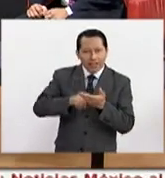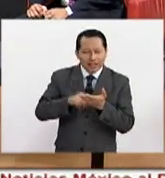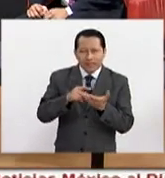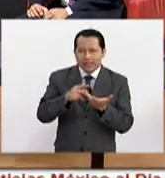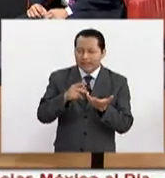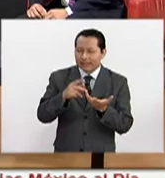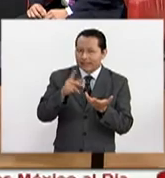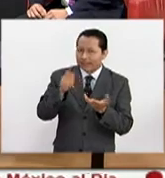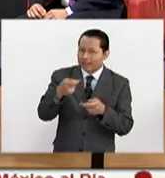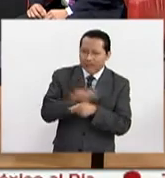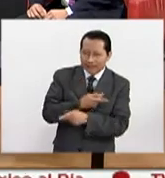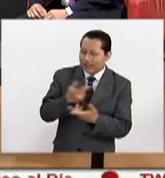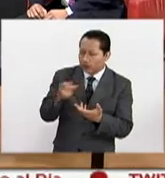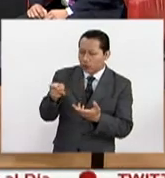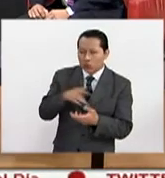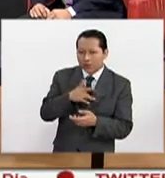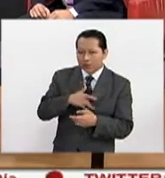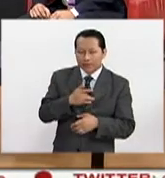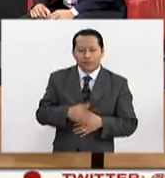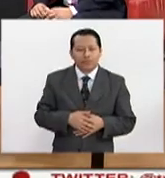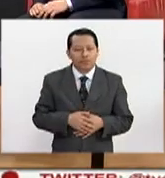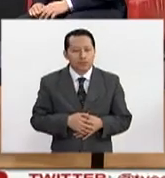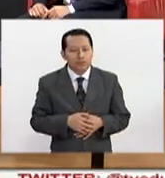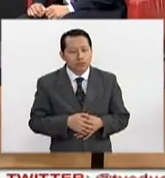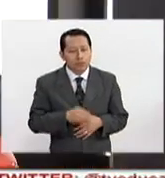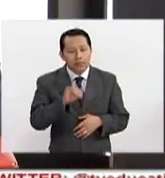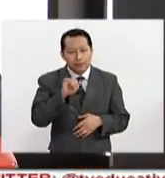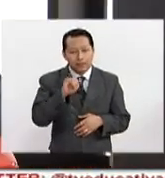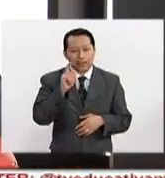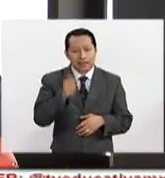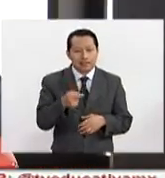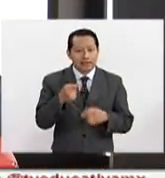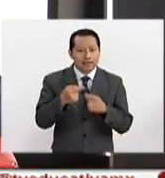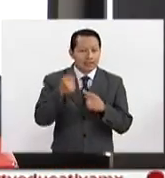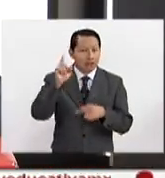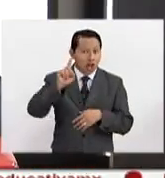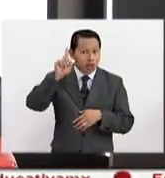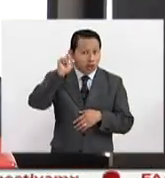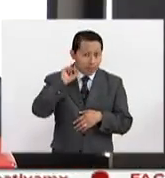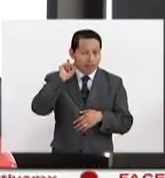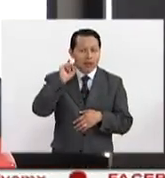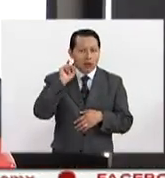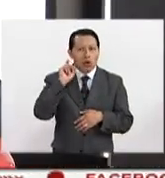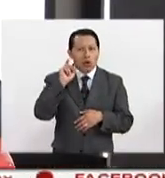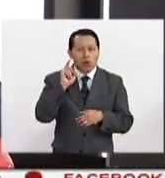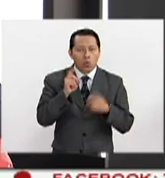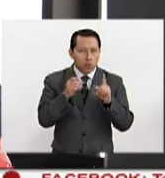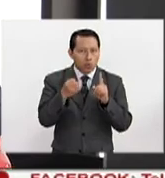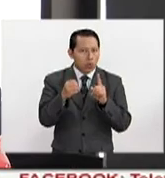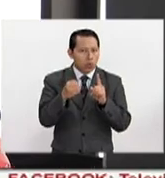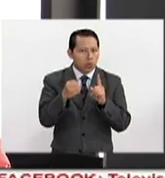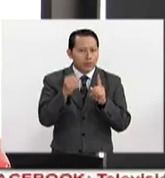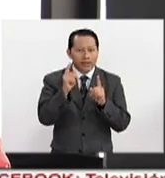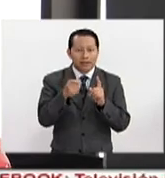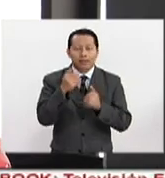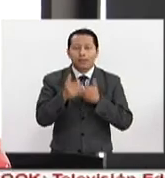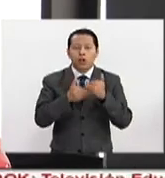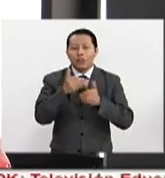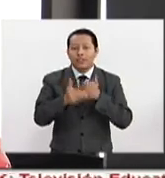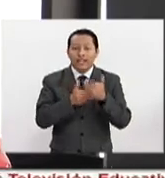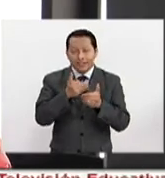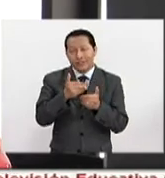es tu percepción? Bueno, sin duda alguna, desde a partir del domingo, ¿no? Del pasado domingo 1 de octubre, pues el proceso de